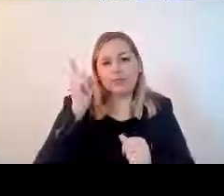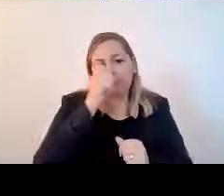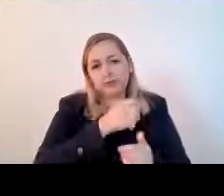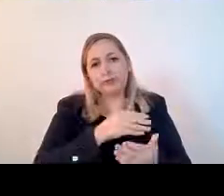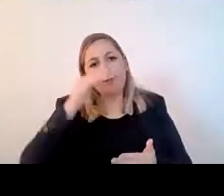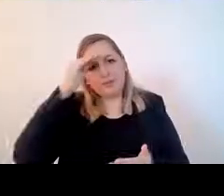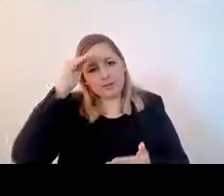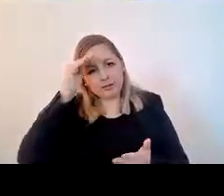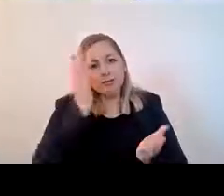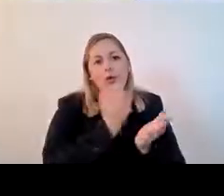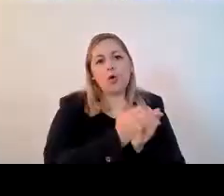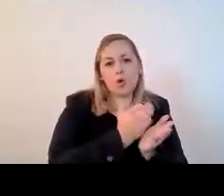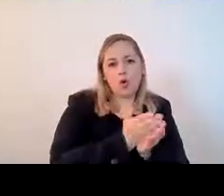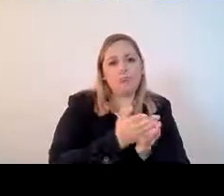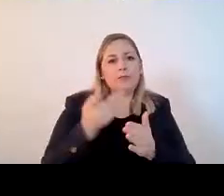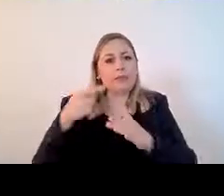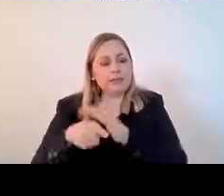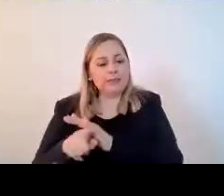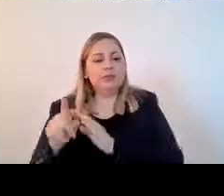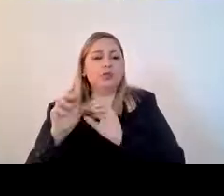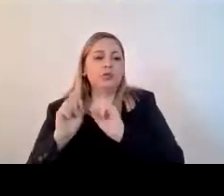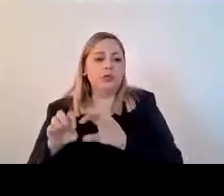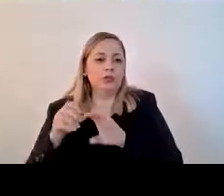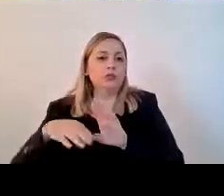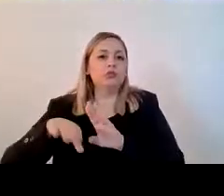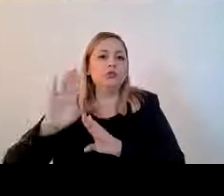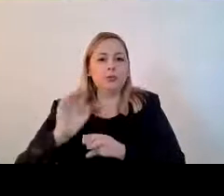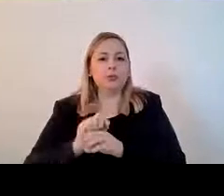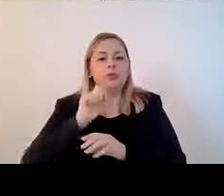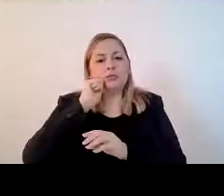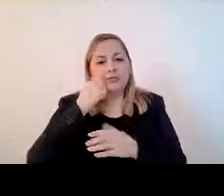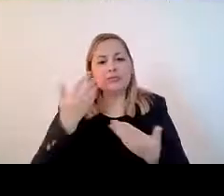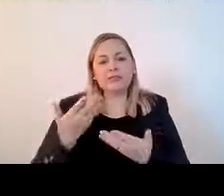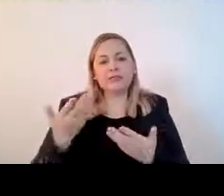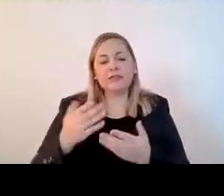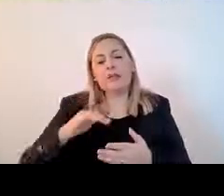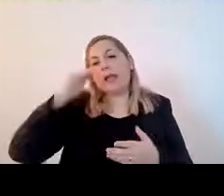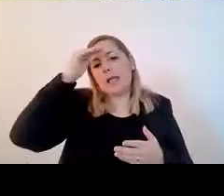experiencias escolares, ingreso a la enseñanza superior, lo que significa